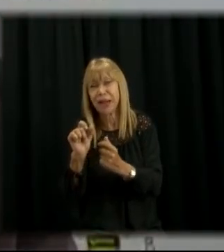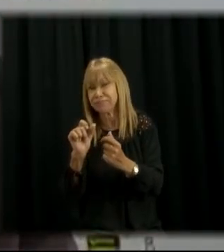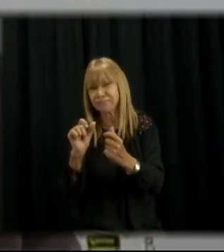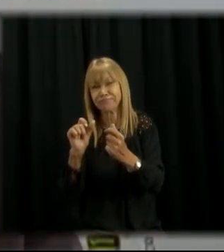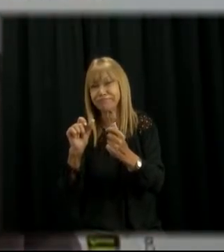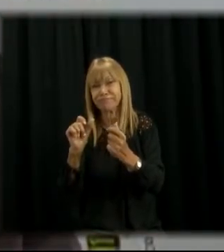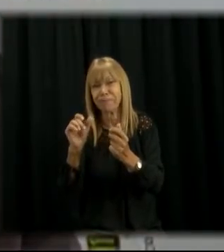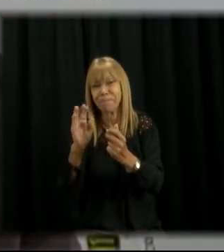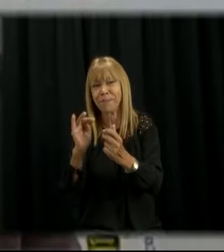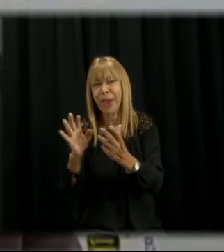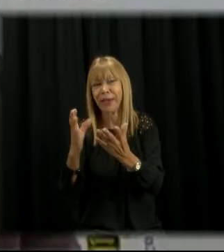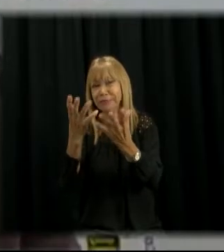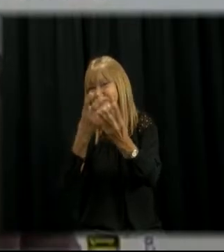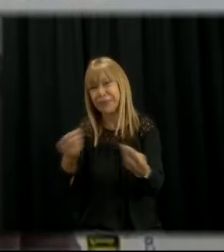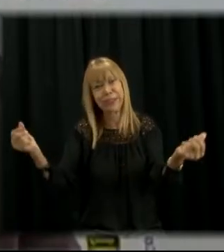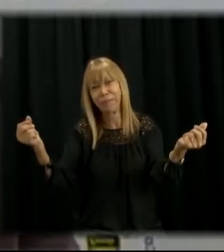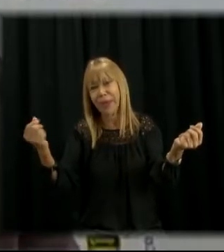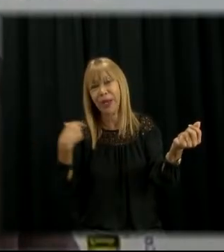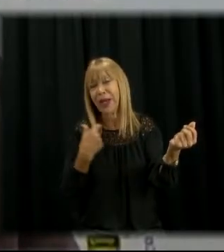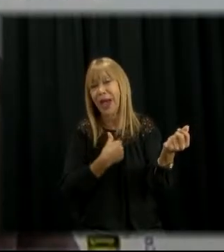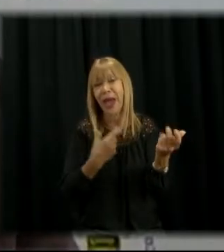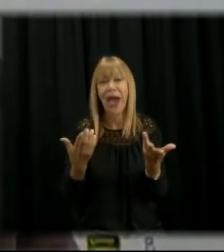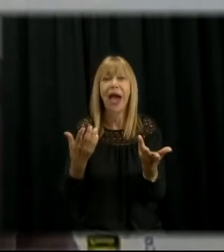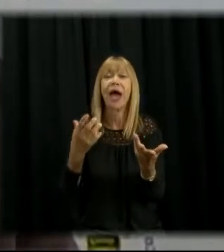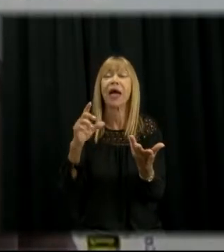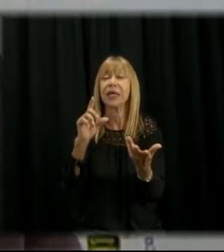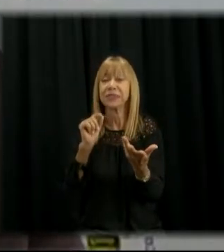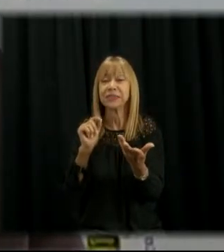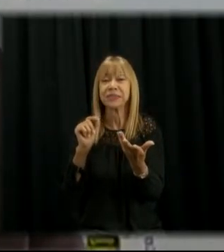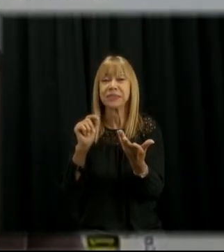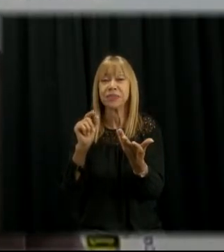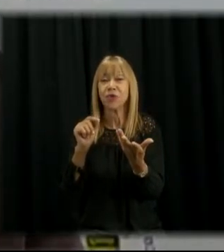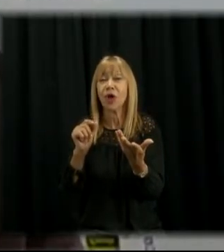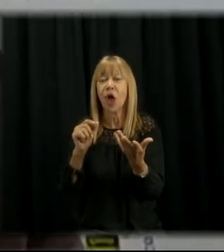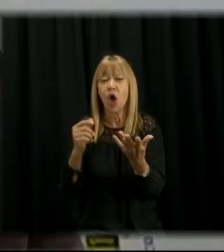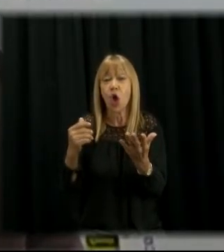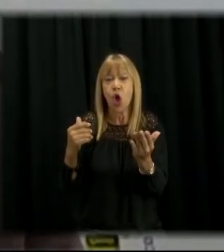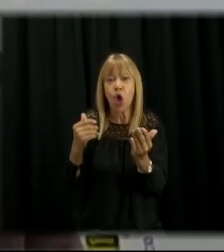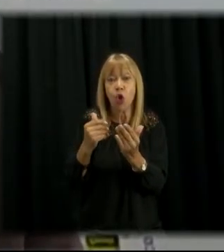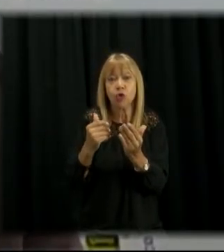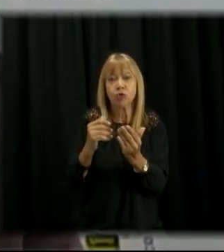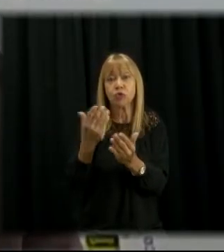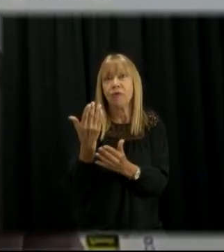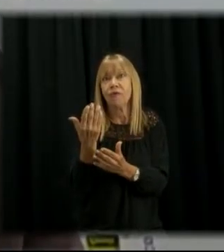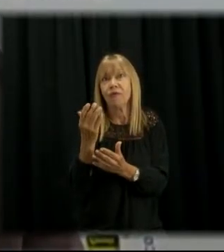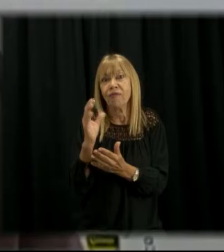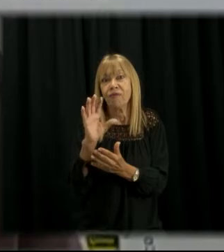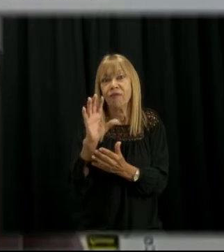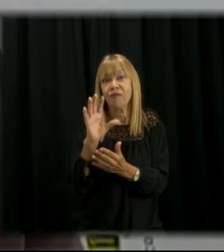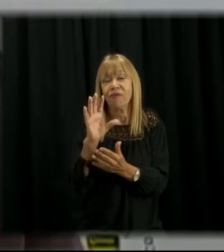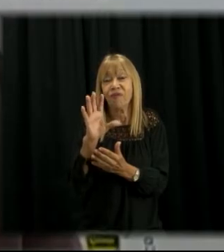un banco que ya desapareció, que tenía en el 2009 cerca de